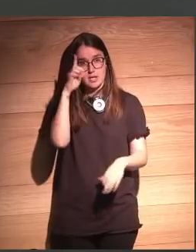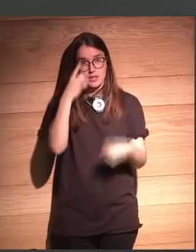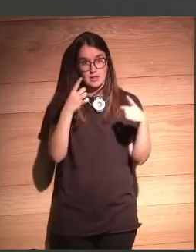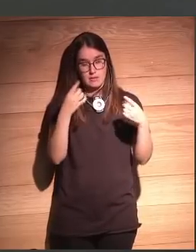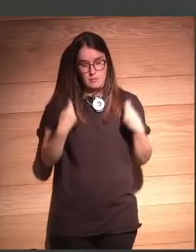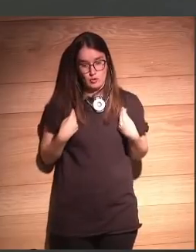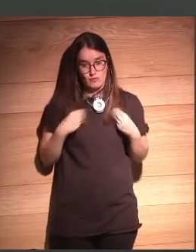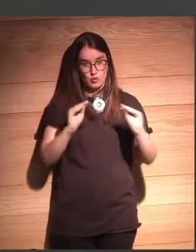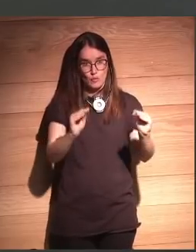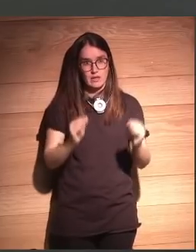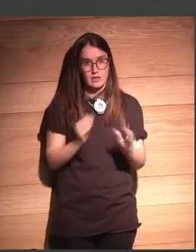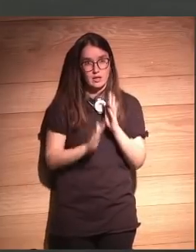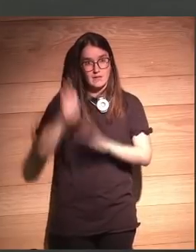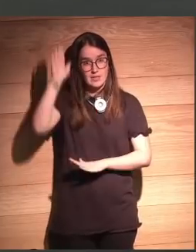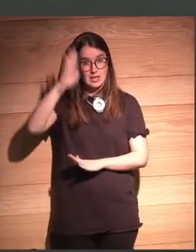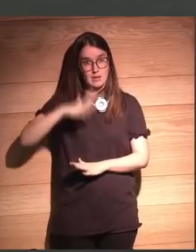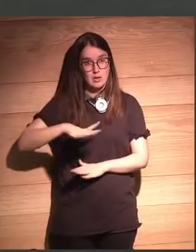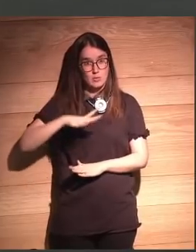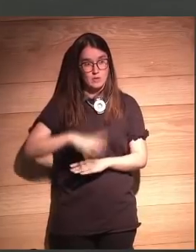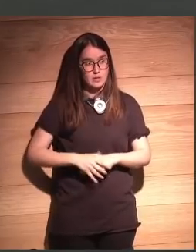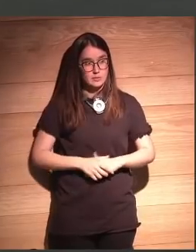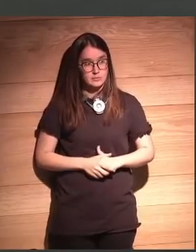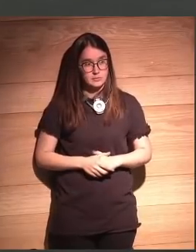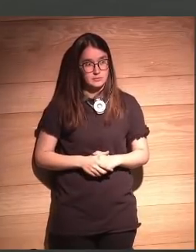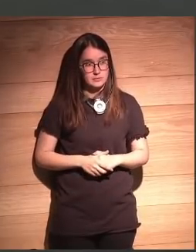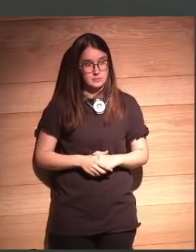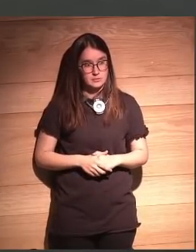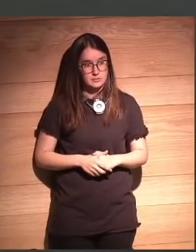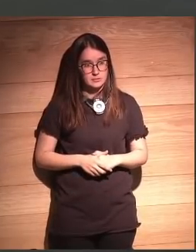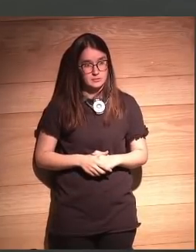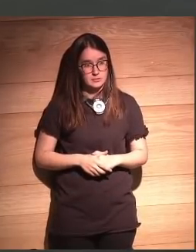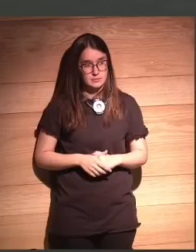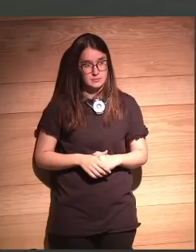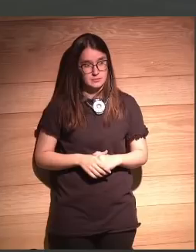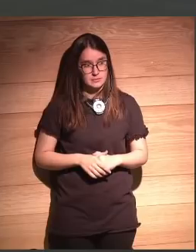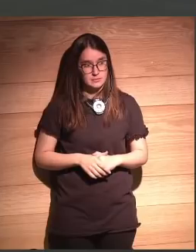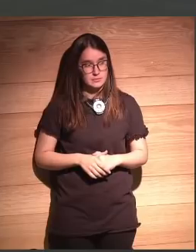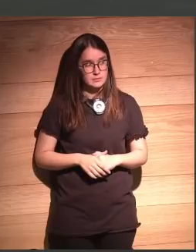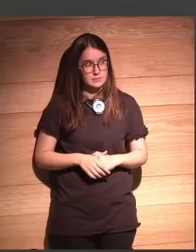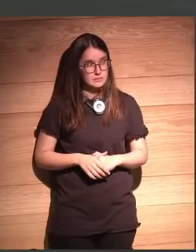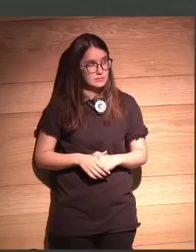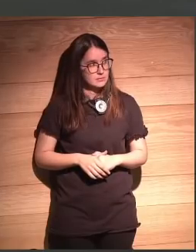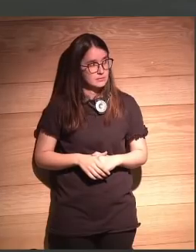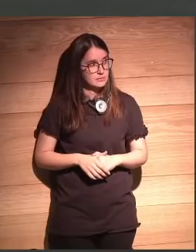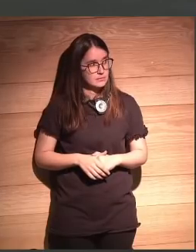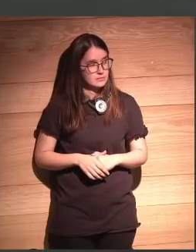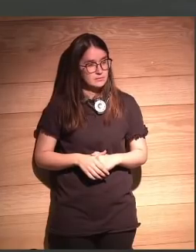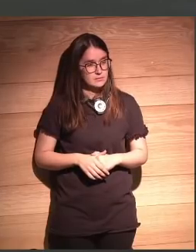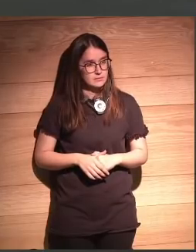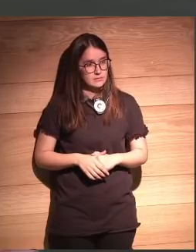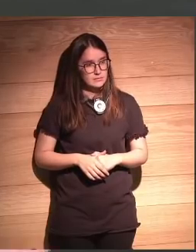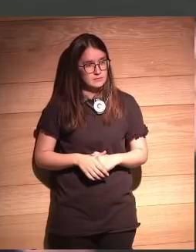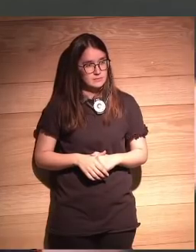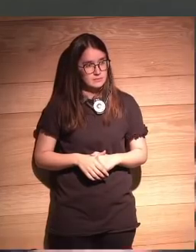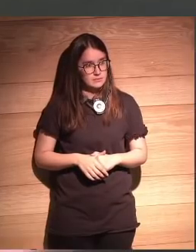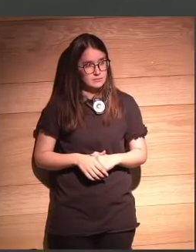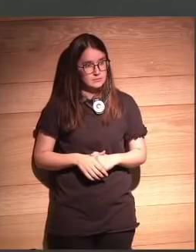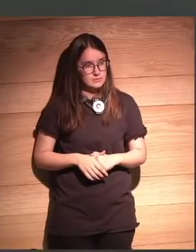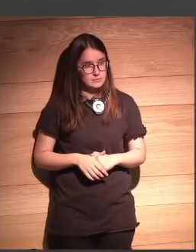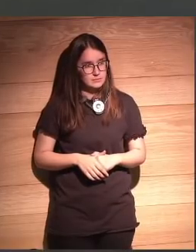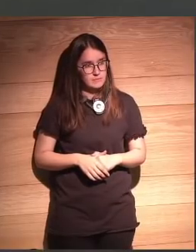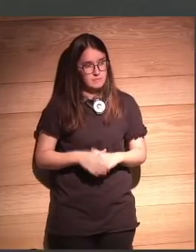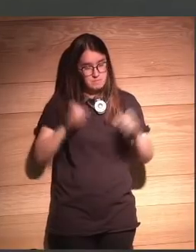de su vida? Que levanten la mano, por favor. 1, la Cookie 2. Bien.